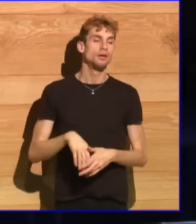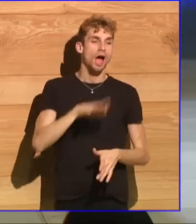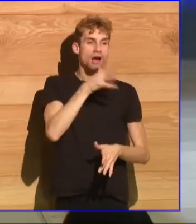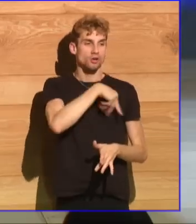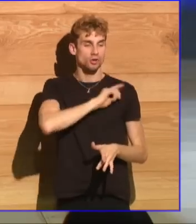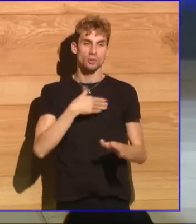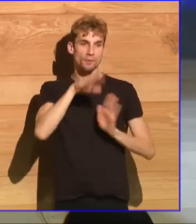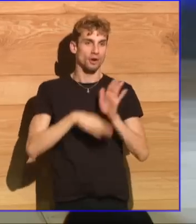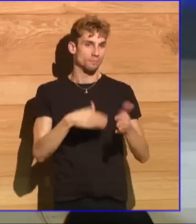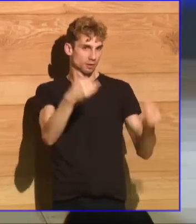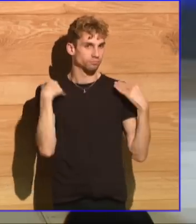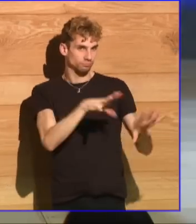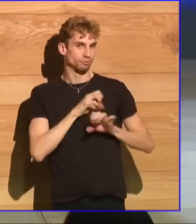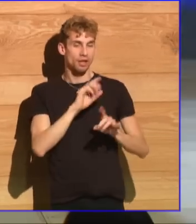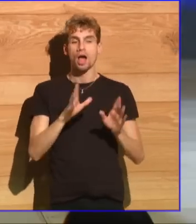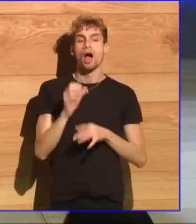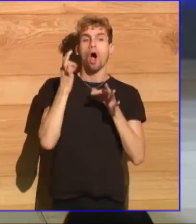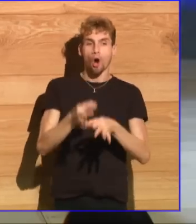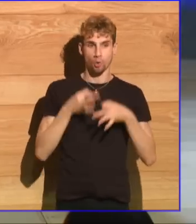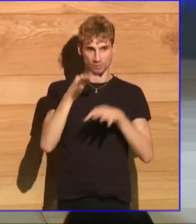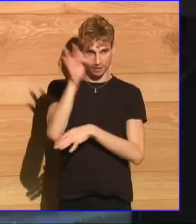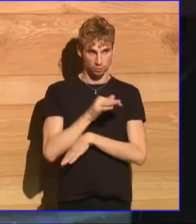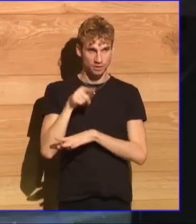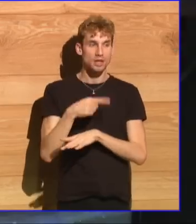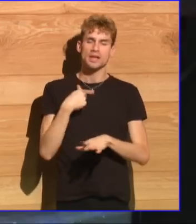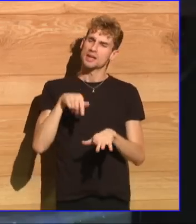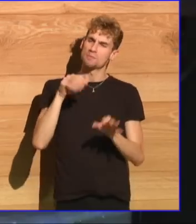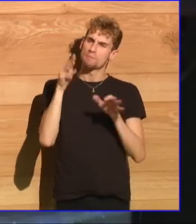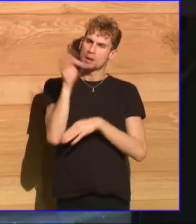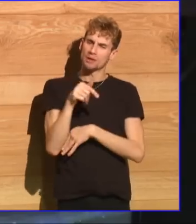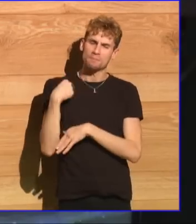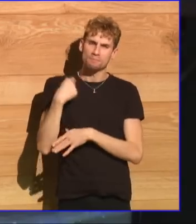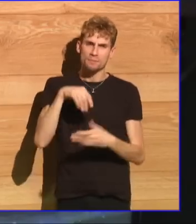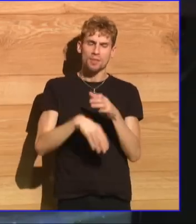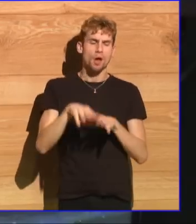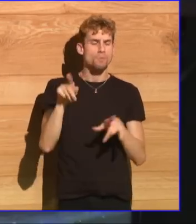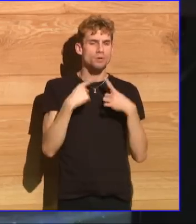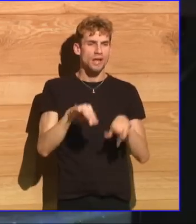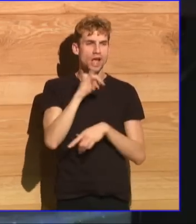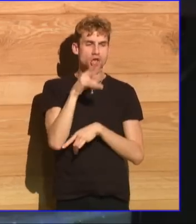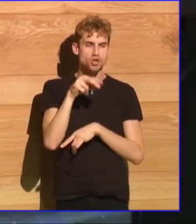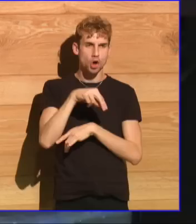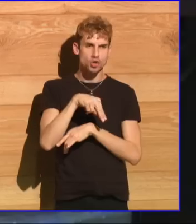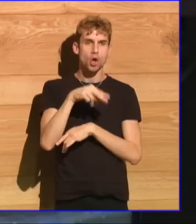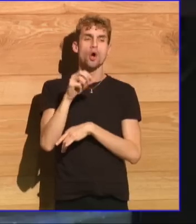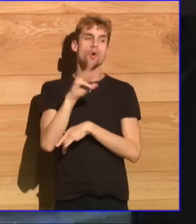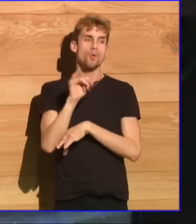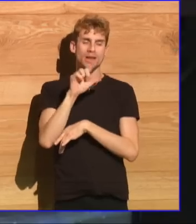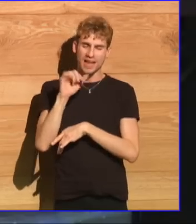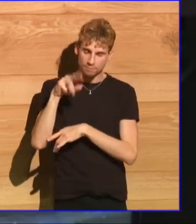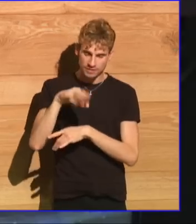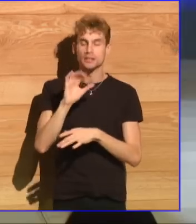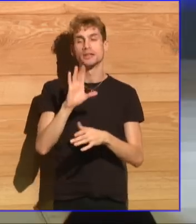programa. Always, que es ¿Esta es la que tiene música de John Williams? la que tiene música de John Williams, sí, efectivamente. Ya sé cuál. No como las